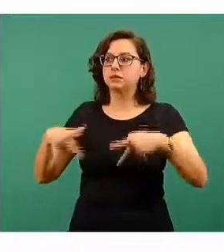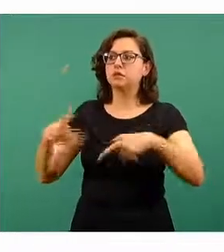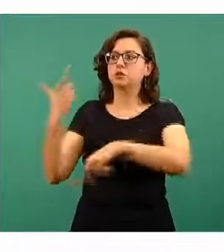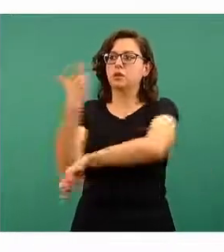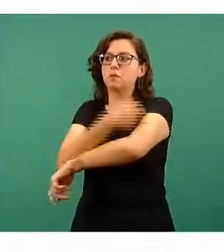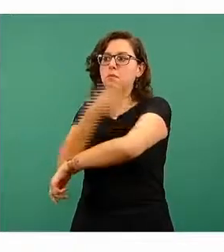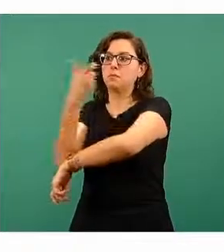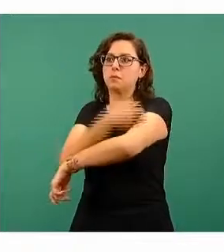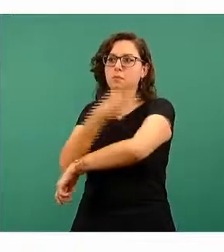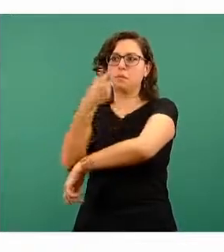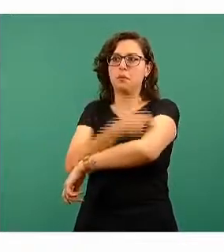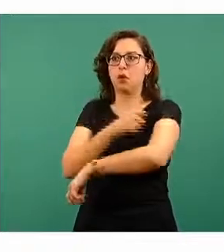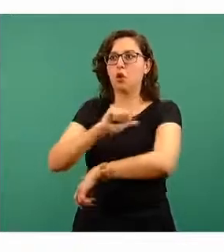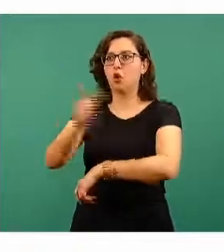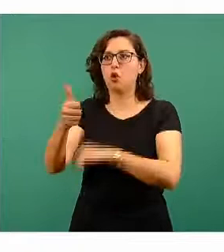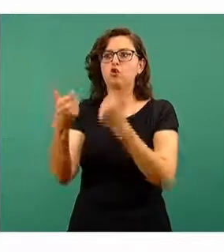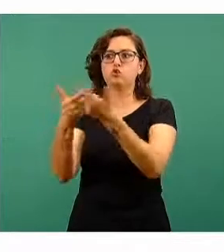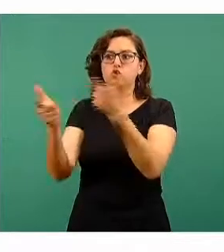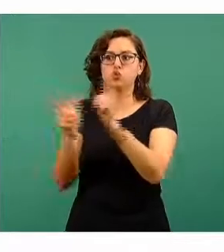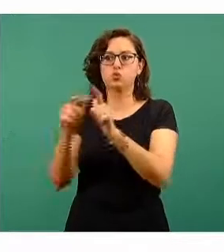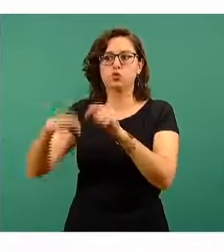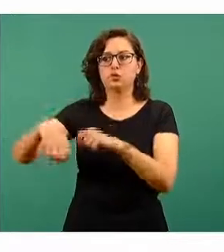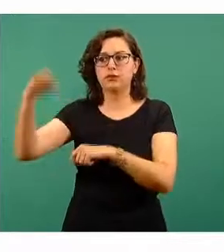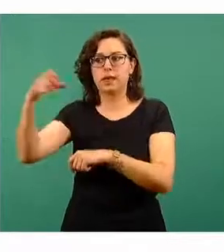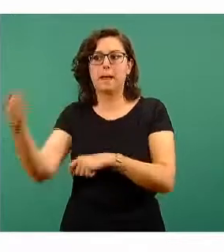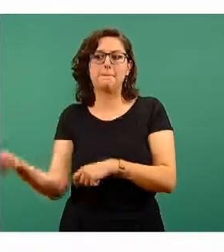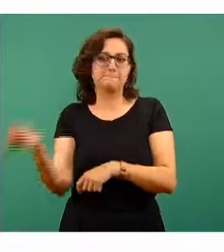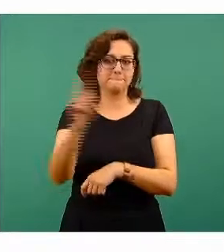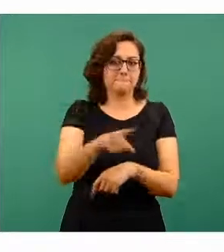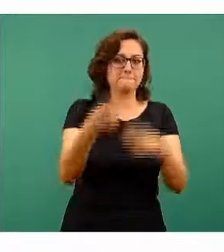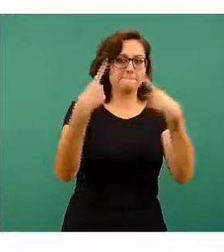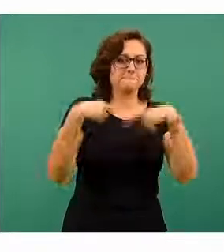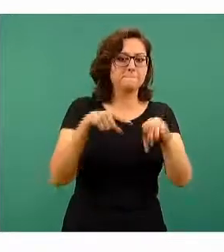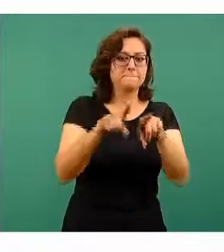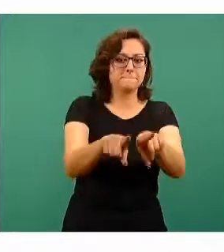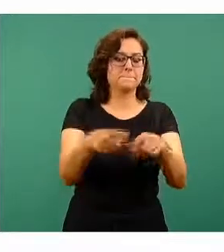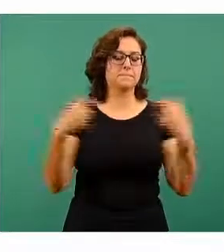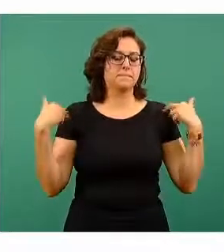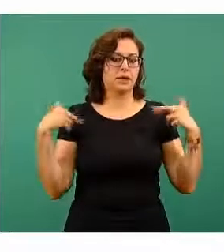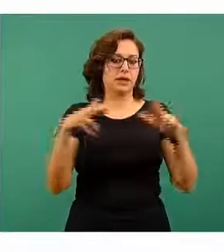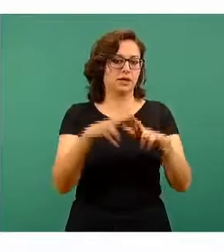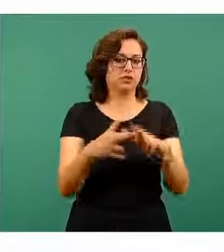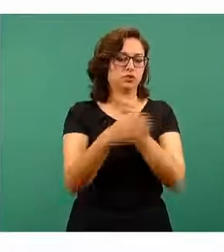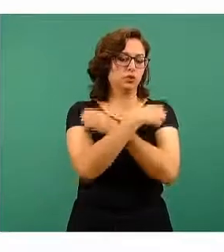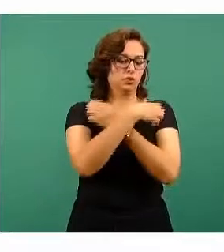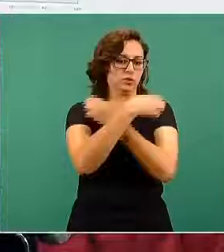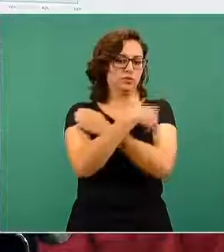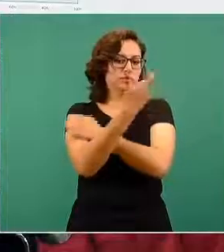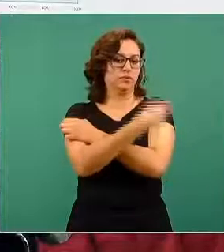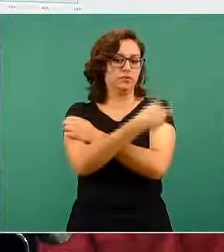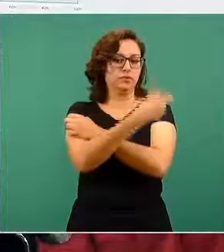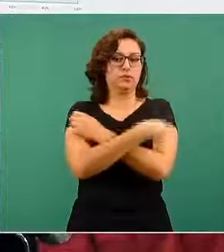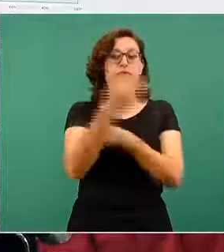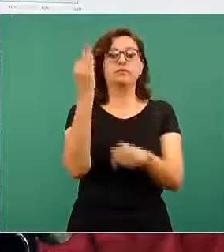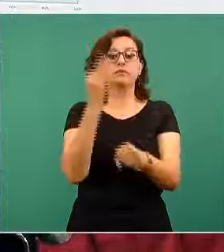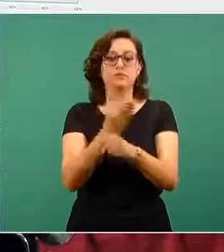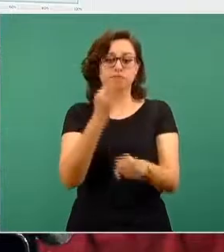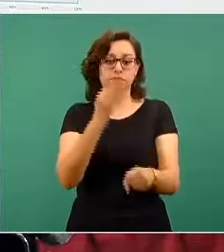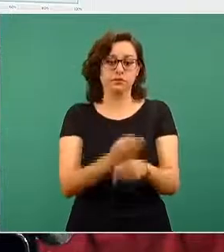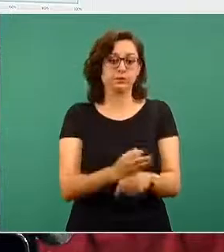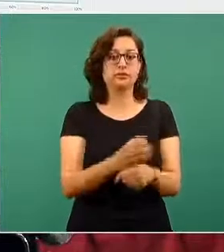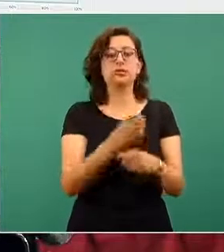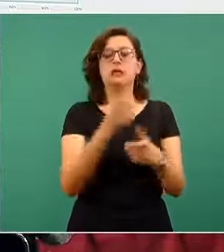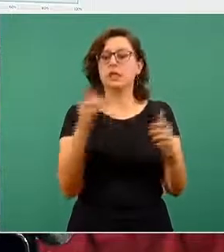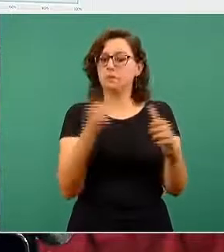las posibilidades de avanzar en la vacunación del personal educativo. Mientras tanto, seguiremos vacunando al personal de salud